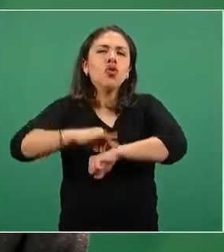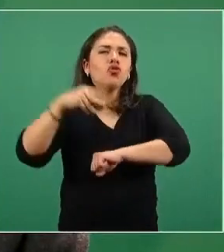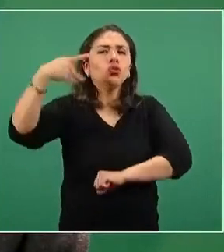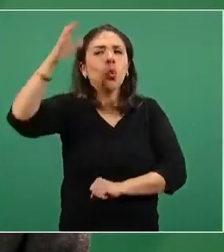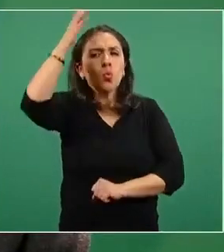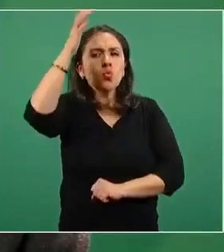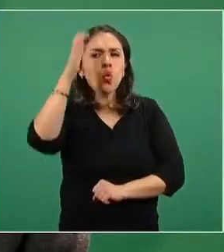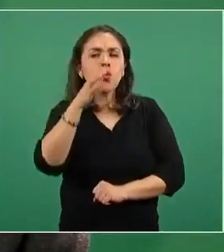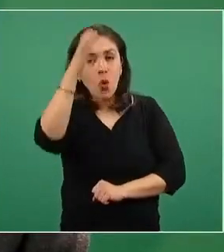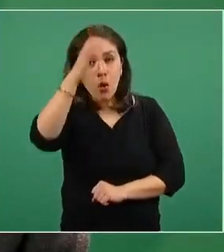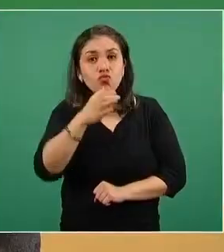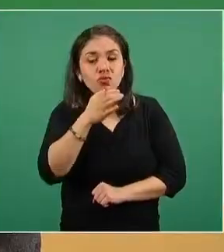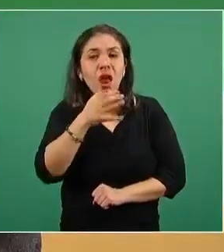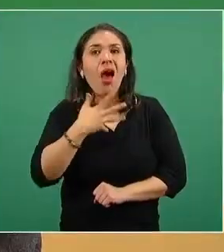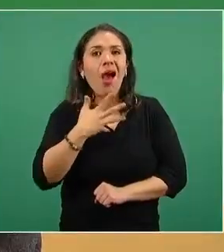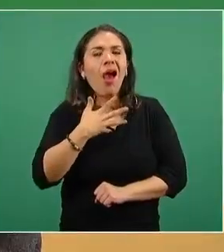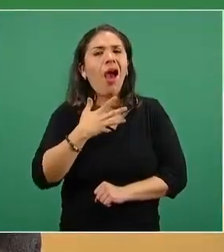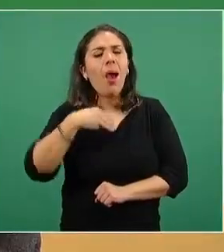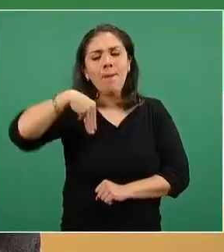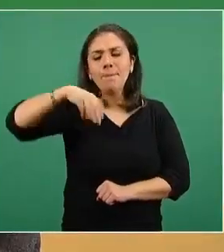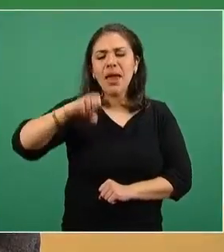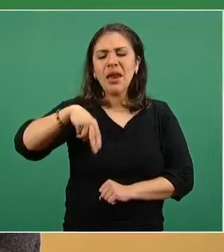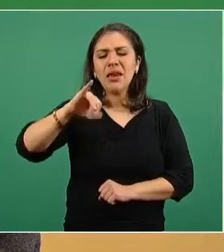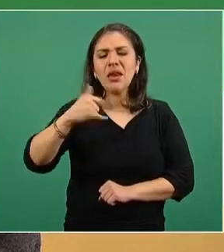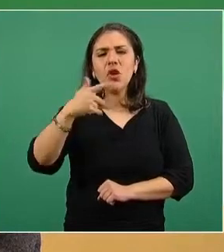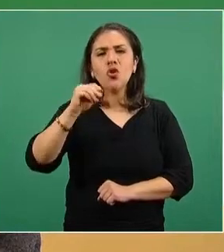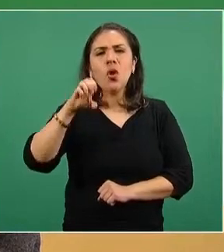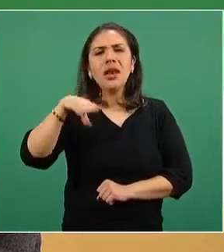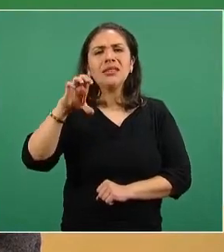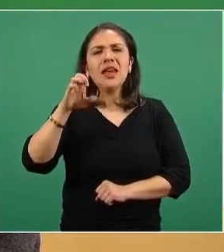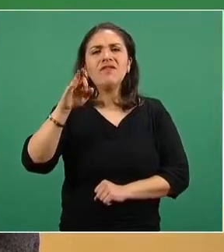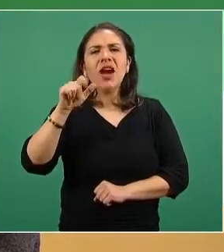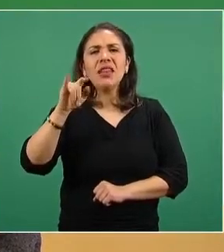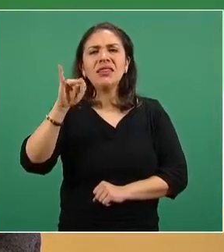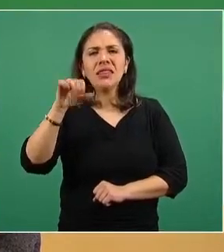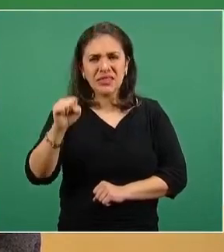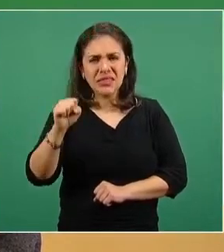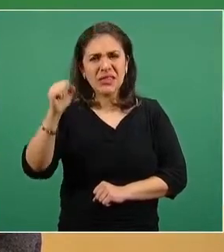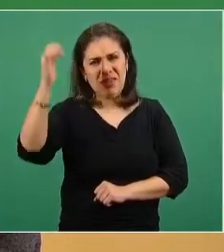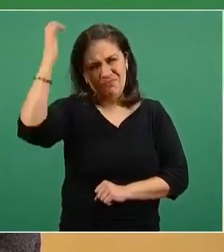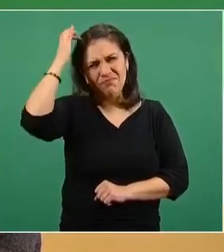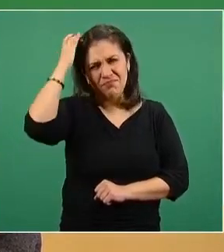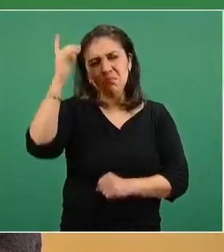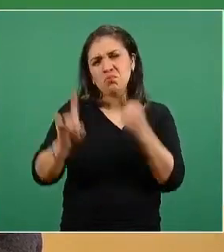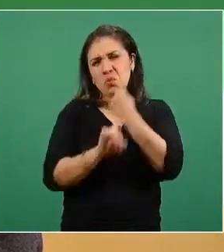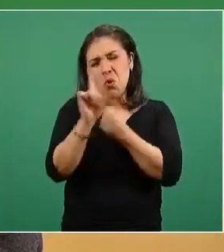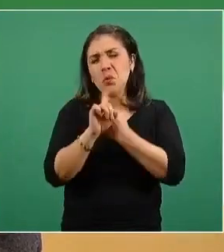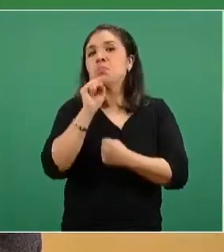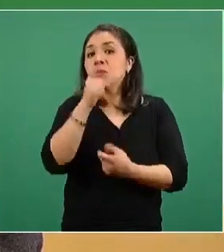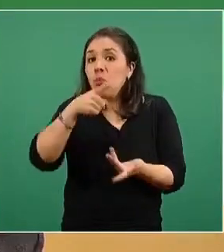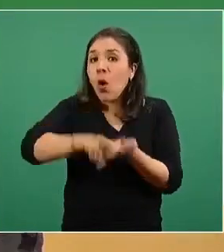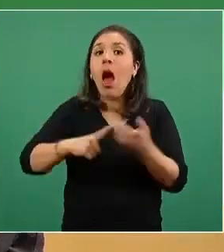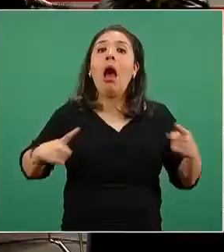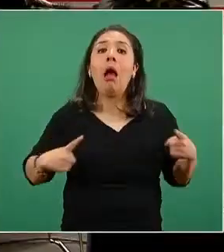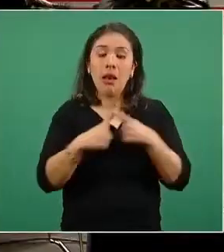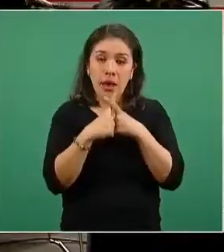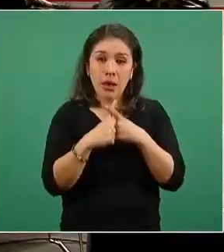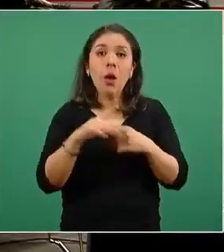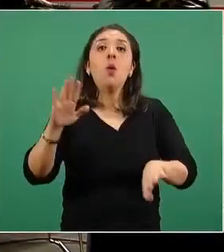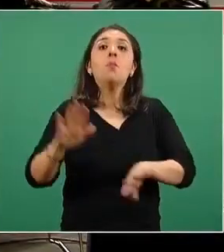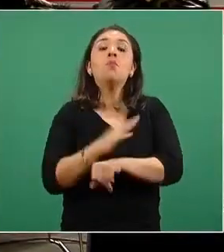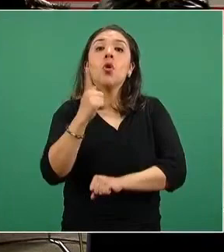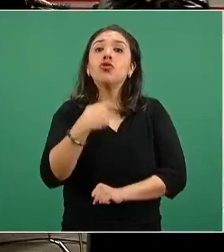Coahuila, que presentó una meningoencefalitis, una encefalomielitis de tipo alérgico. Por